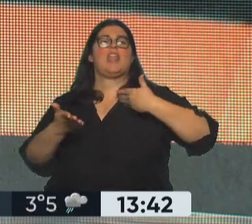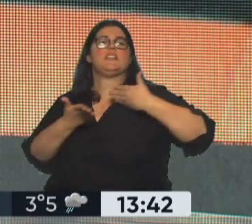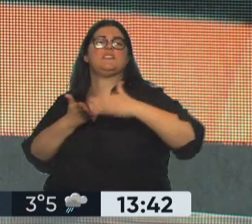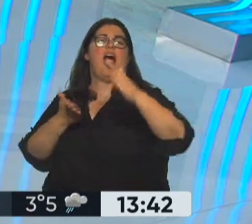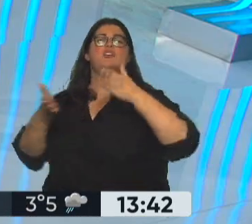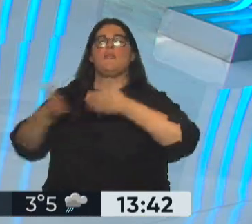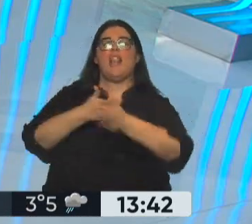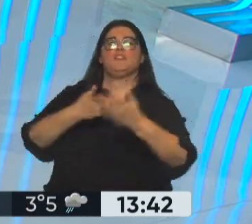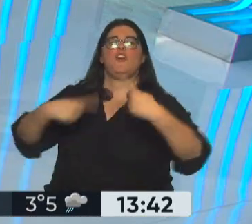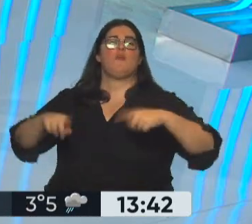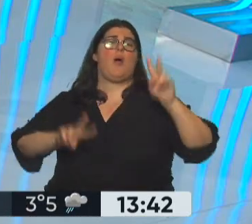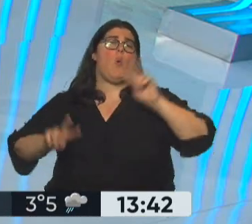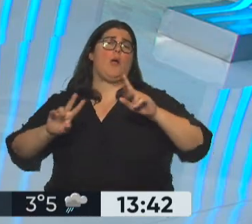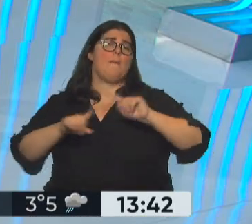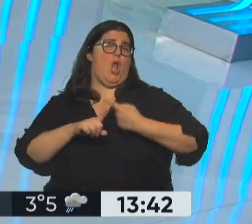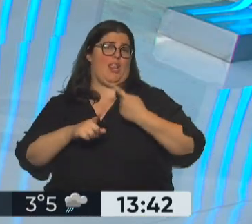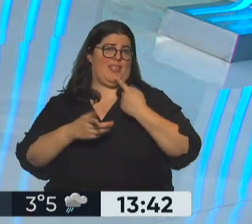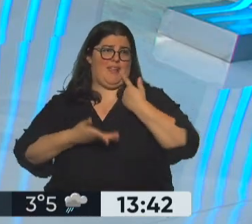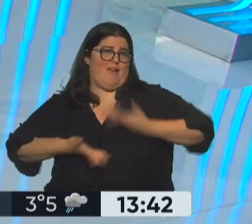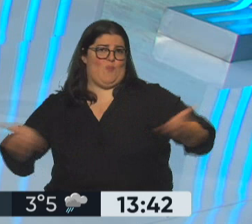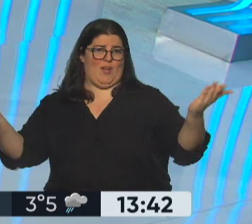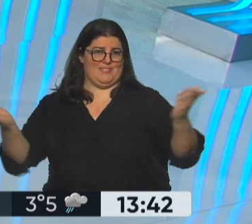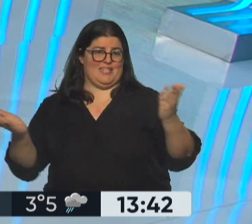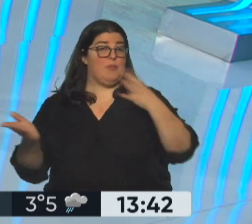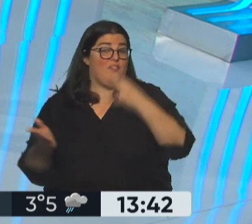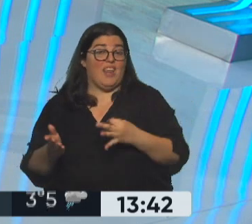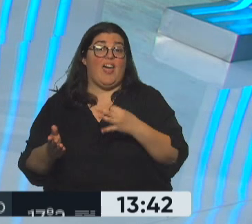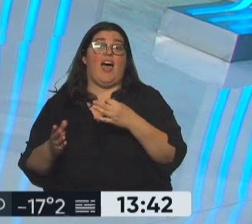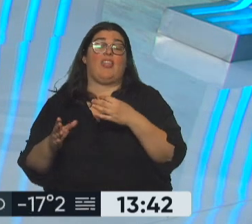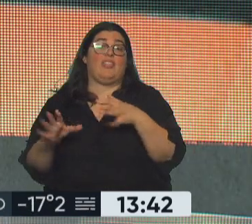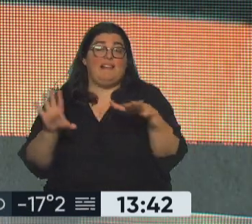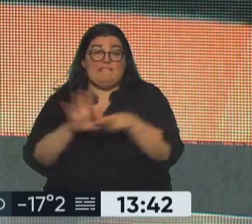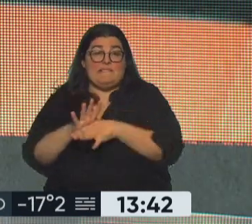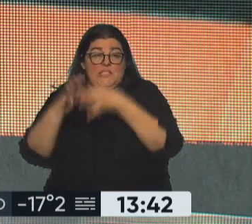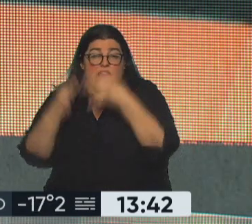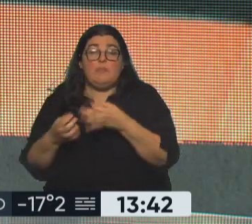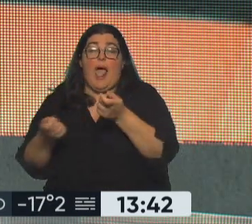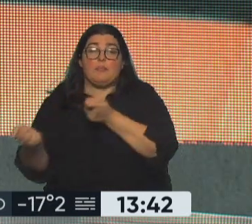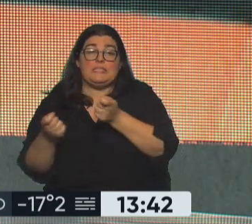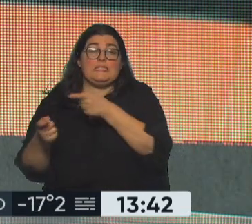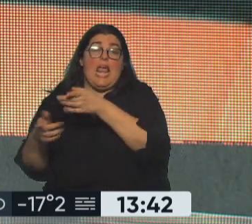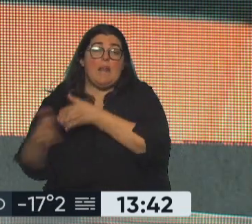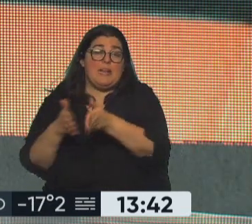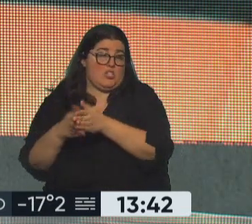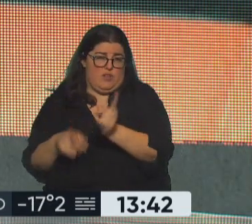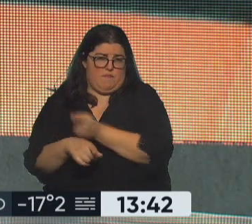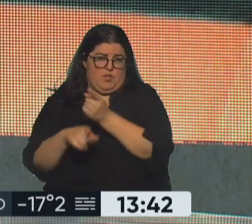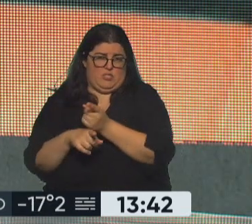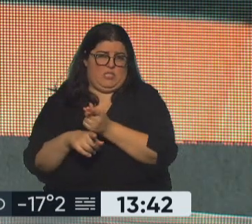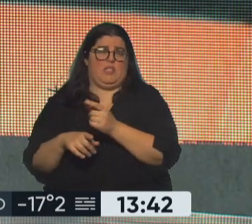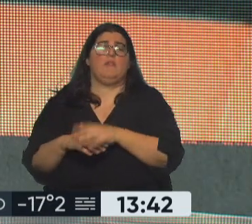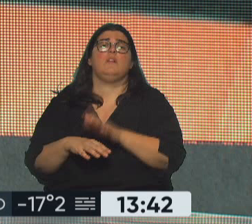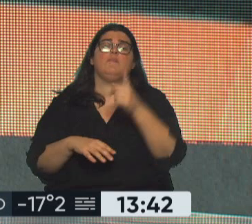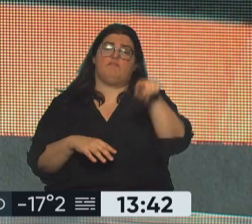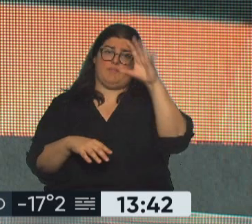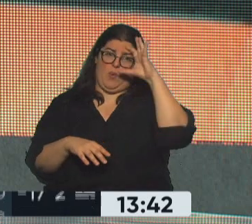la migración como una forma de hacer política, pero con una ineficiencia cada vez más alta en el término de la administración de esos flujos, y además de,